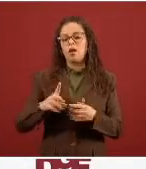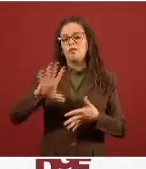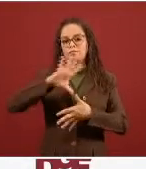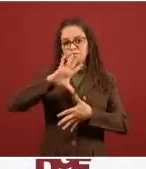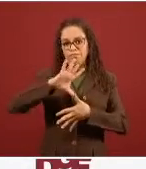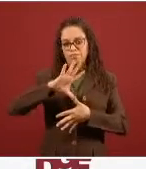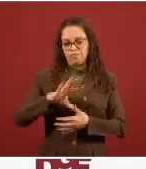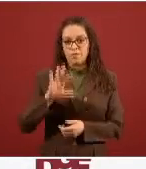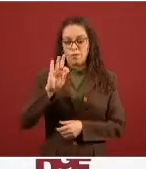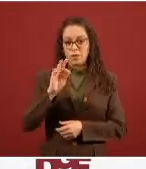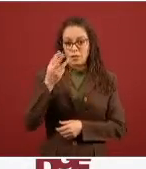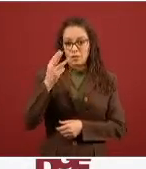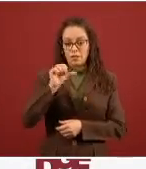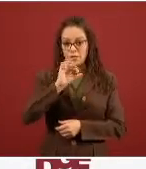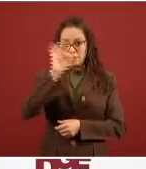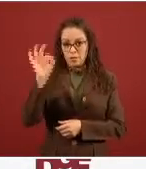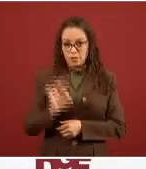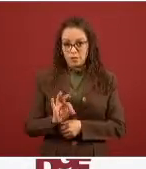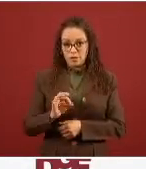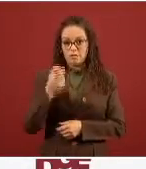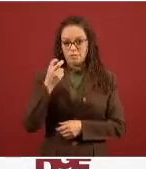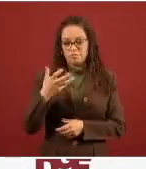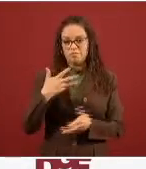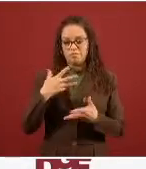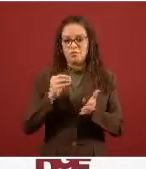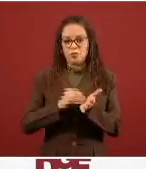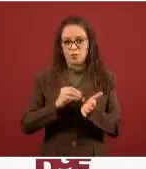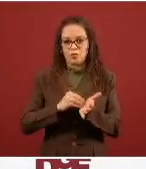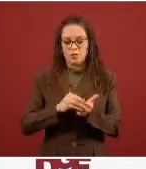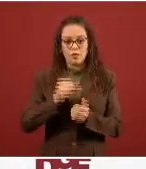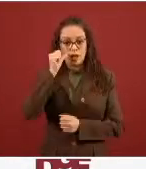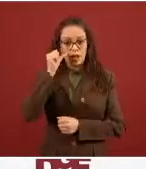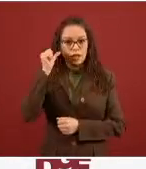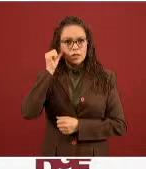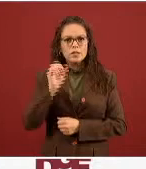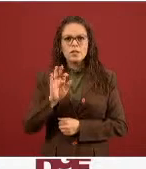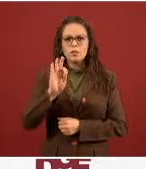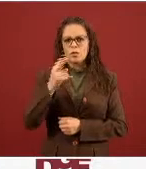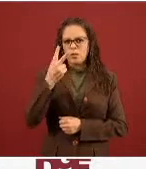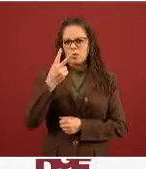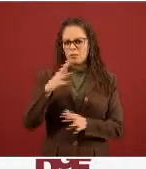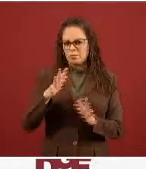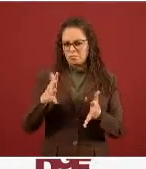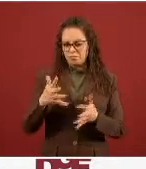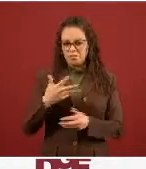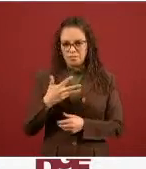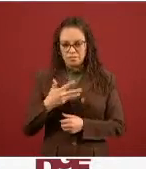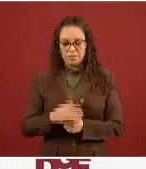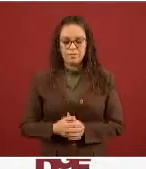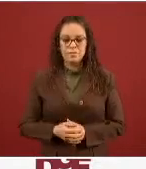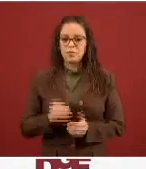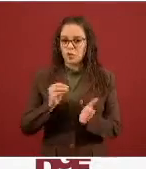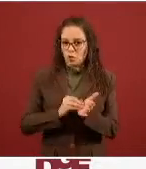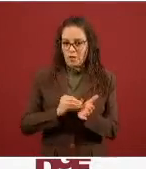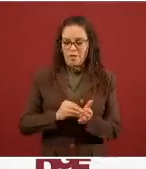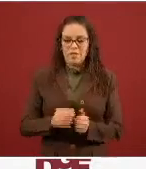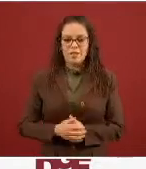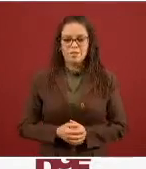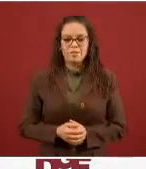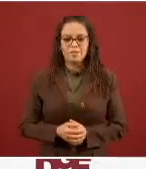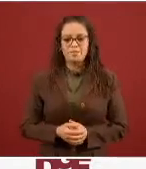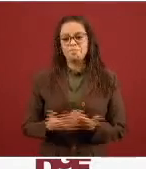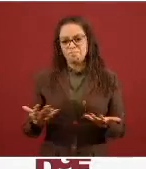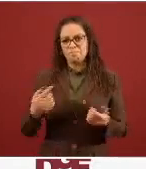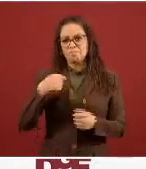del 43% de los casos, siendo que ayer andaba en el 42% aproximadamente, y pues creo estamos